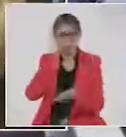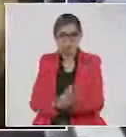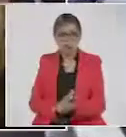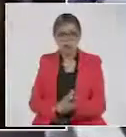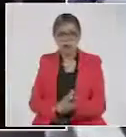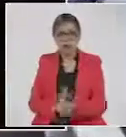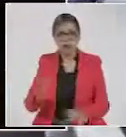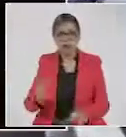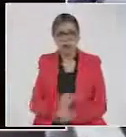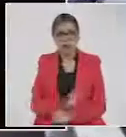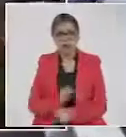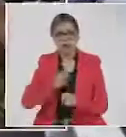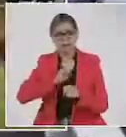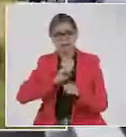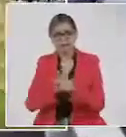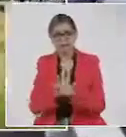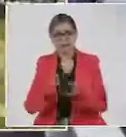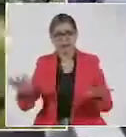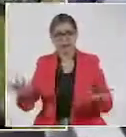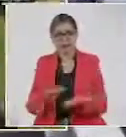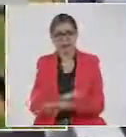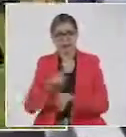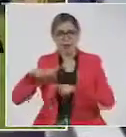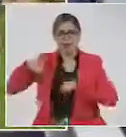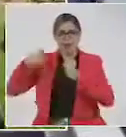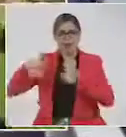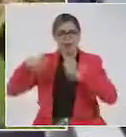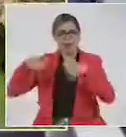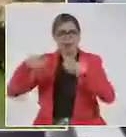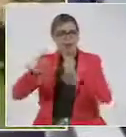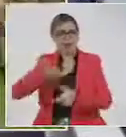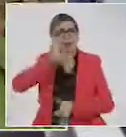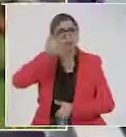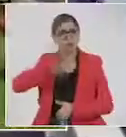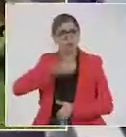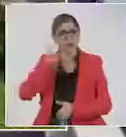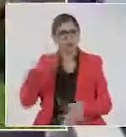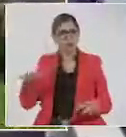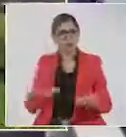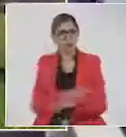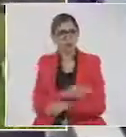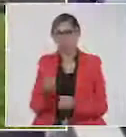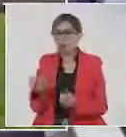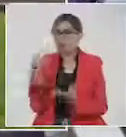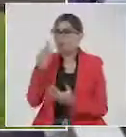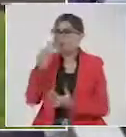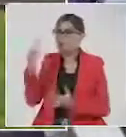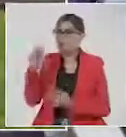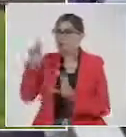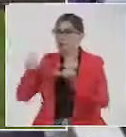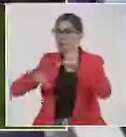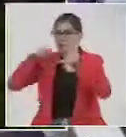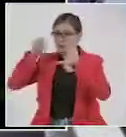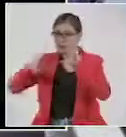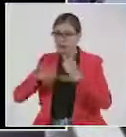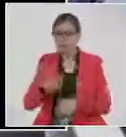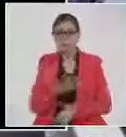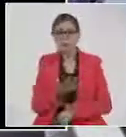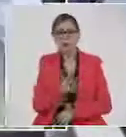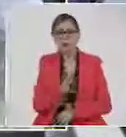se dio, que debido a la pandemia se tuvo que cambiar una tradición de muchísimo tiempo. ¿Cuánto tiempo dura este mediometraje? Alrededor de una